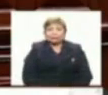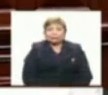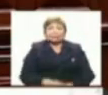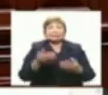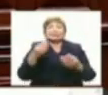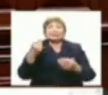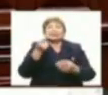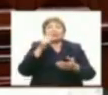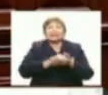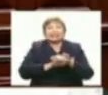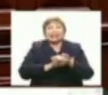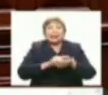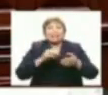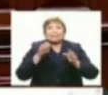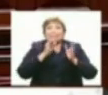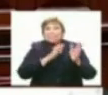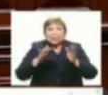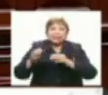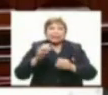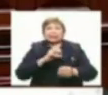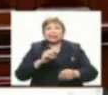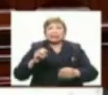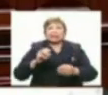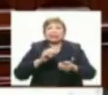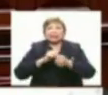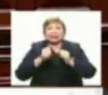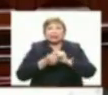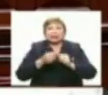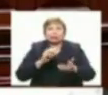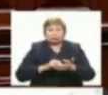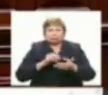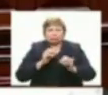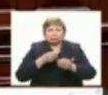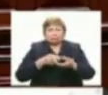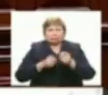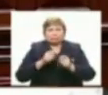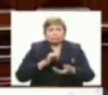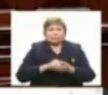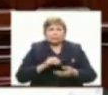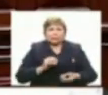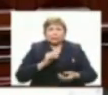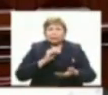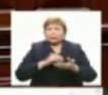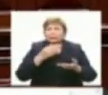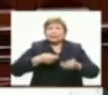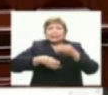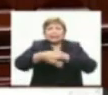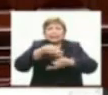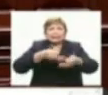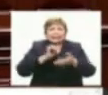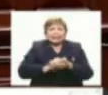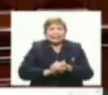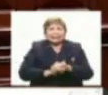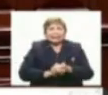La inmediata puesta en marcha del Plan Nacional de Repoblamiento Ganadero, que devolverá